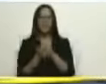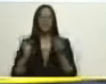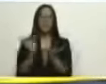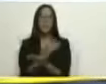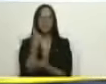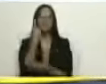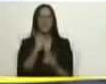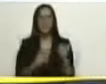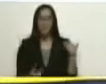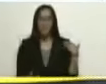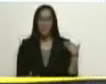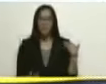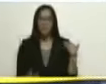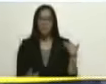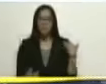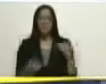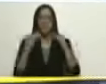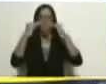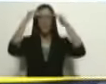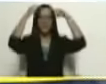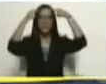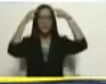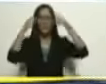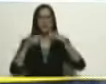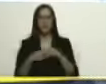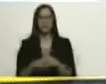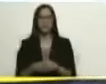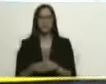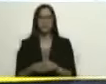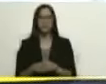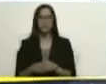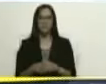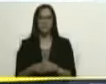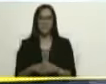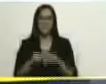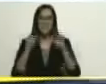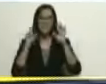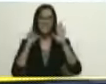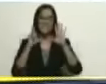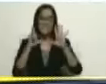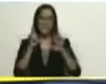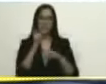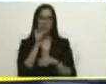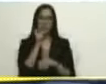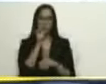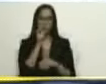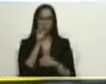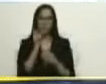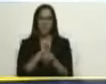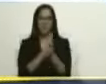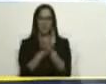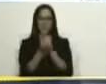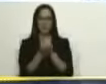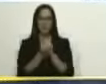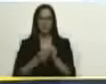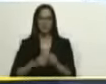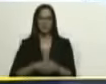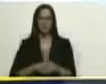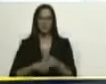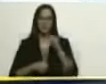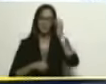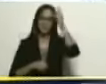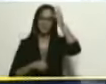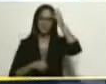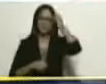un presidente, el comandante Hugo Chávez. Siete consultas refrendarias. Hay